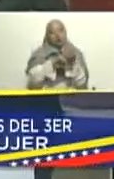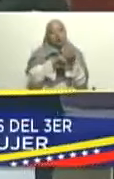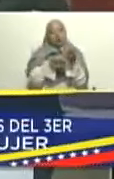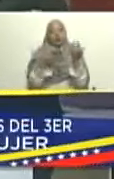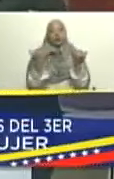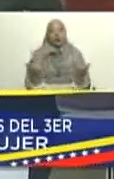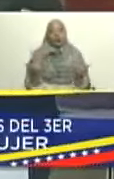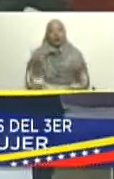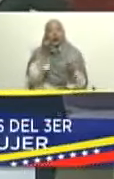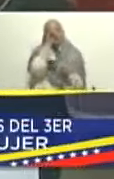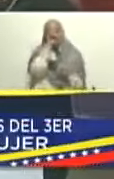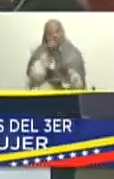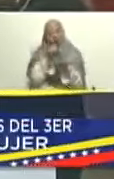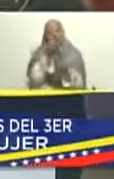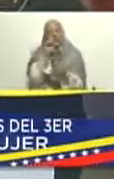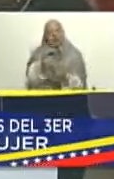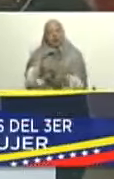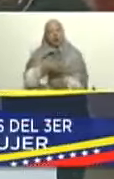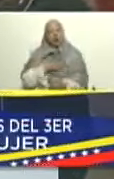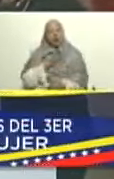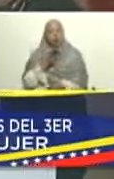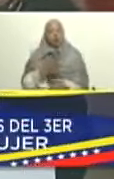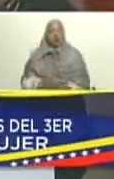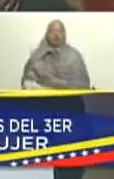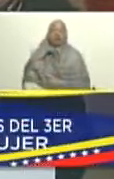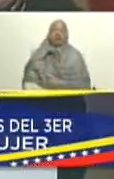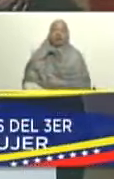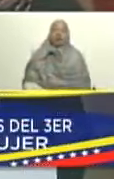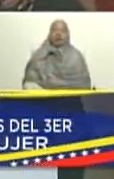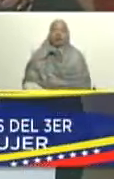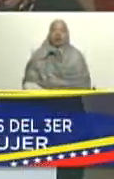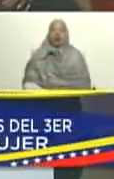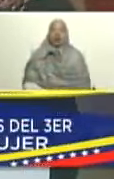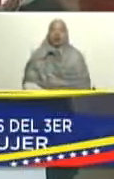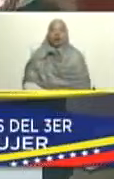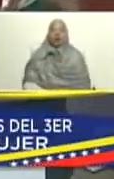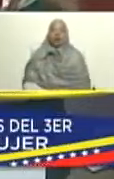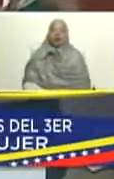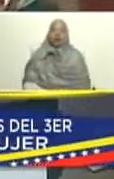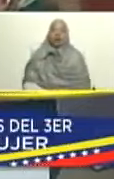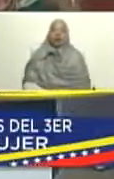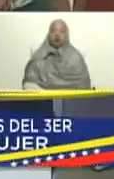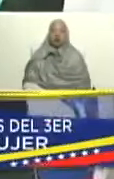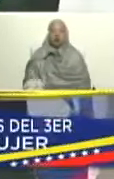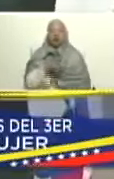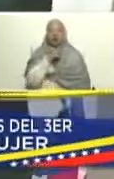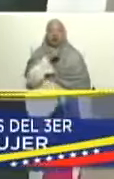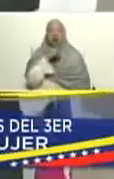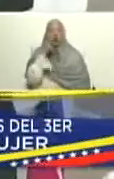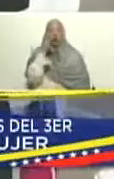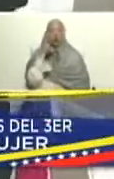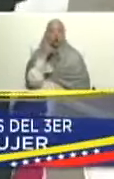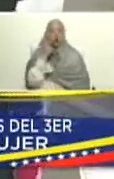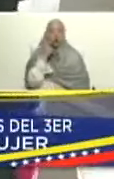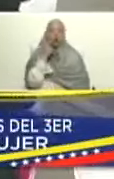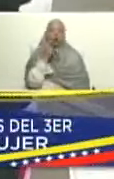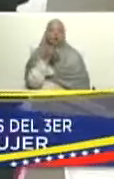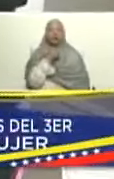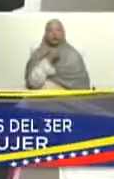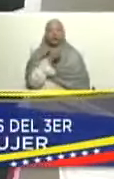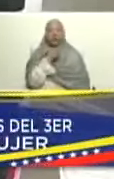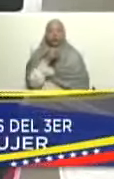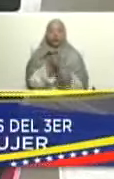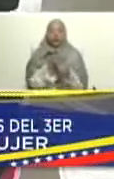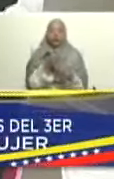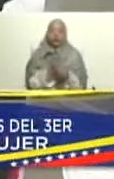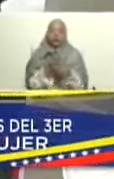vamos a lograr. Sí, de hecho, fuimos a Italia y hicimos degustación con nuestros chocolates allá. Y bueno, dijimos que